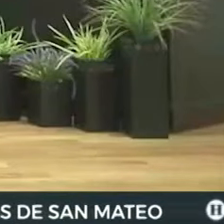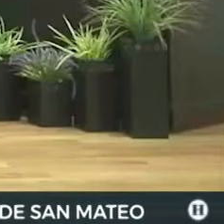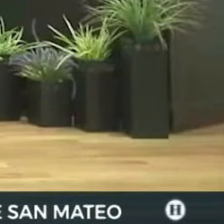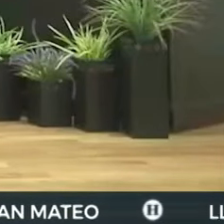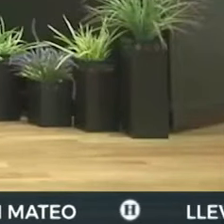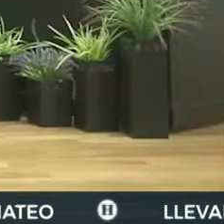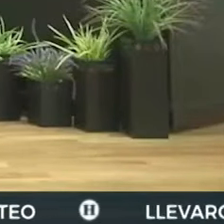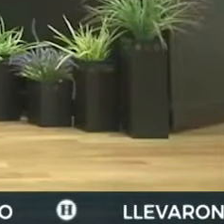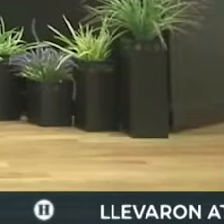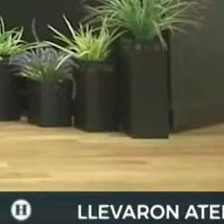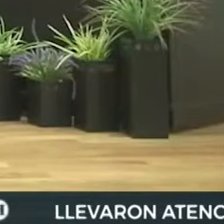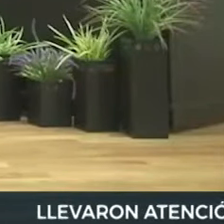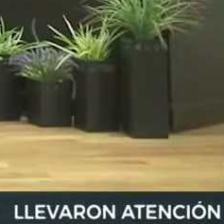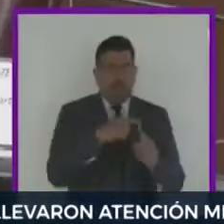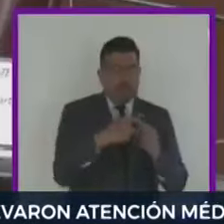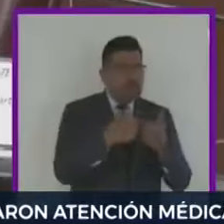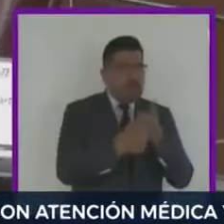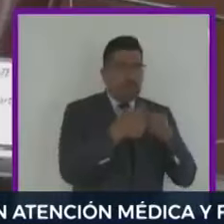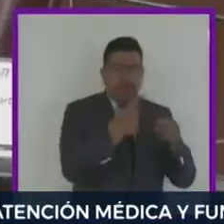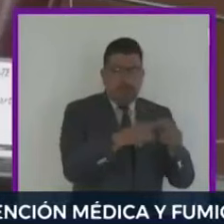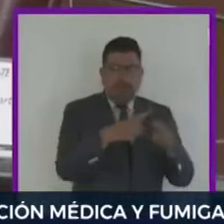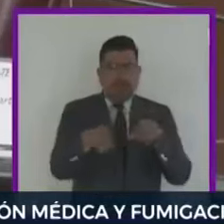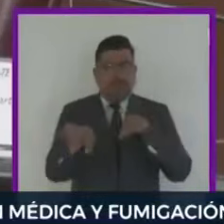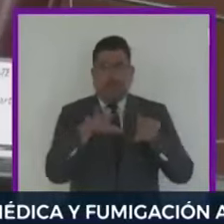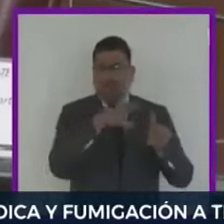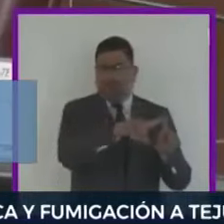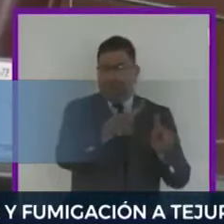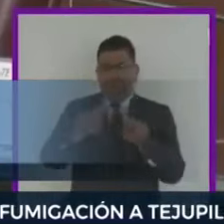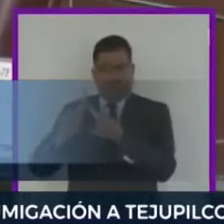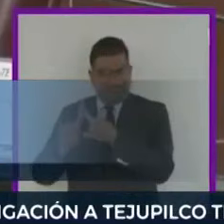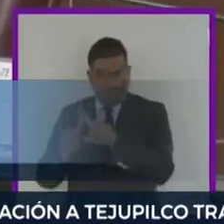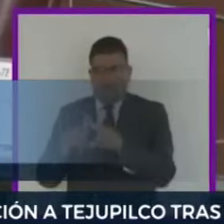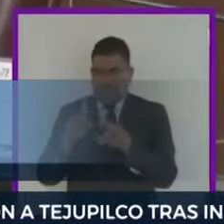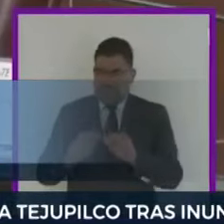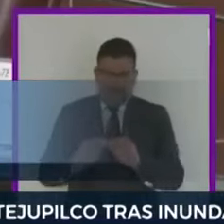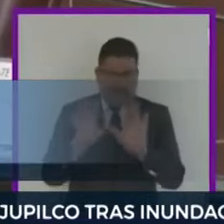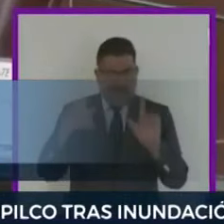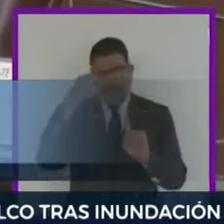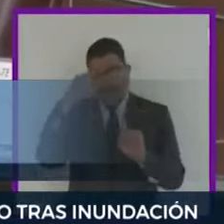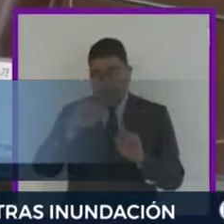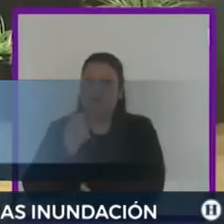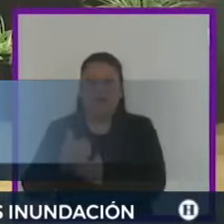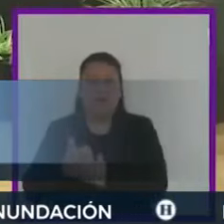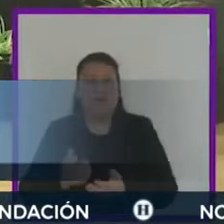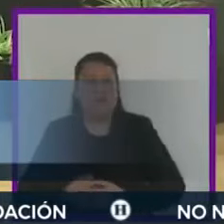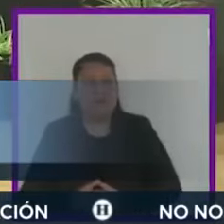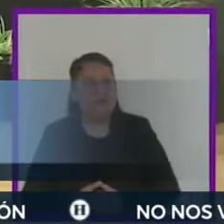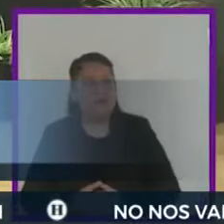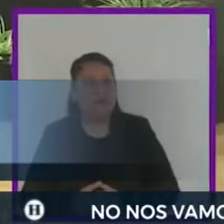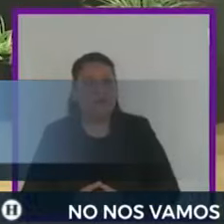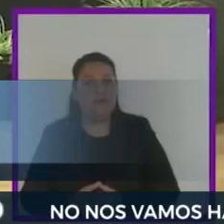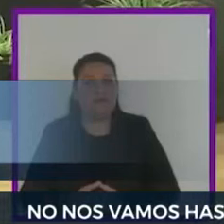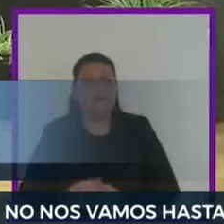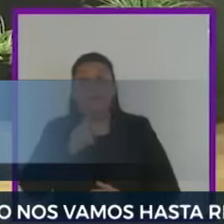Justamente, Alessandra, cuéntame qué pasó en el Tribunal Electoral de la Ciudad de México cuando ellos pues determinan anular la elección en la que tú saliste